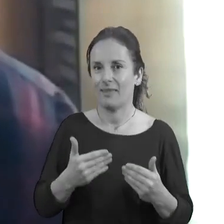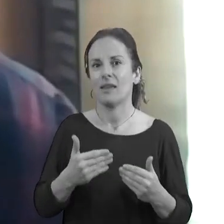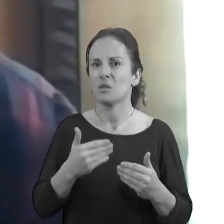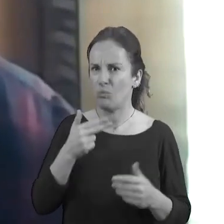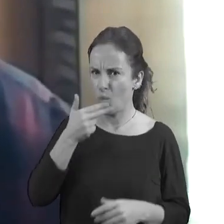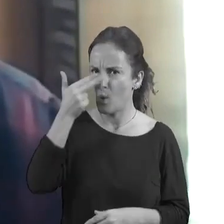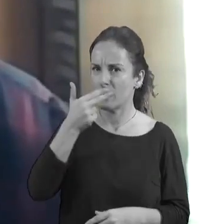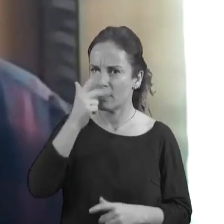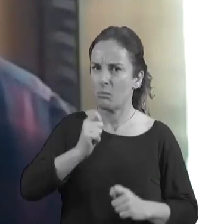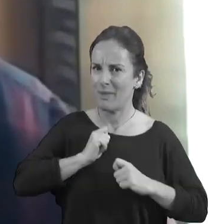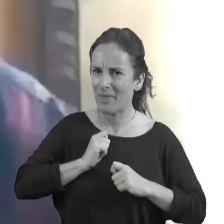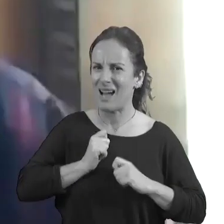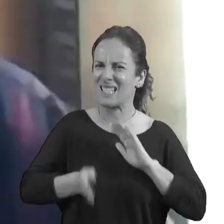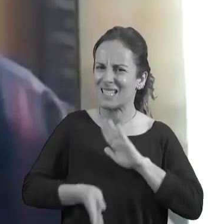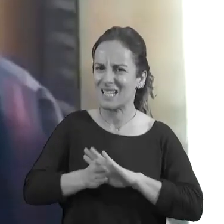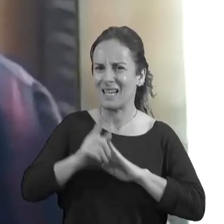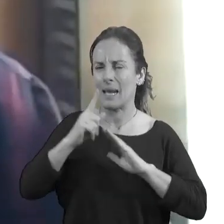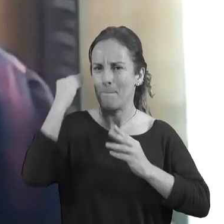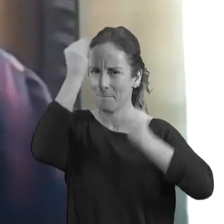seguir pensando muchas cuestiones, ¿no?